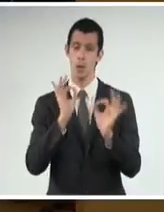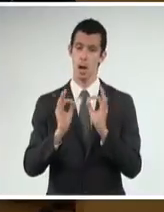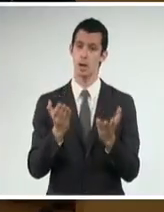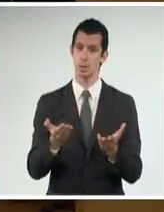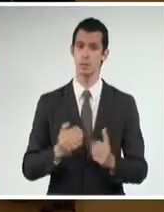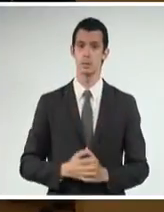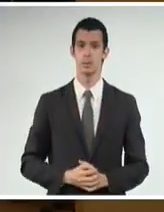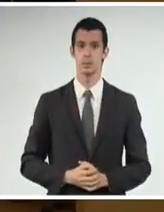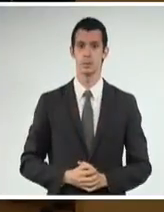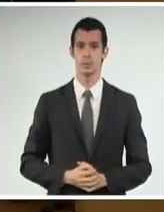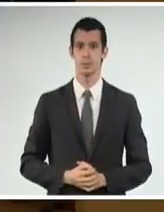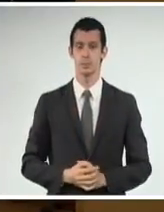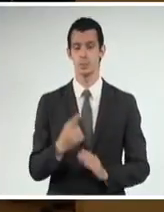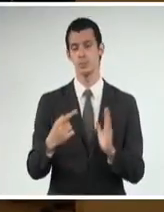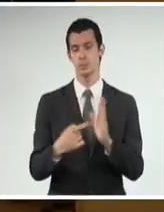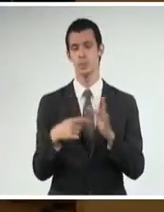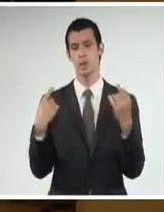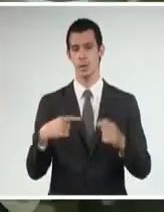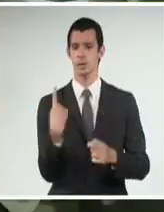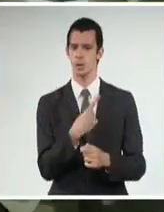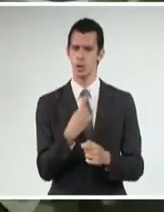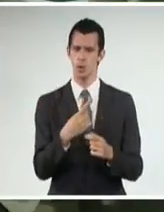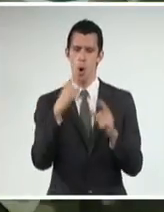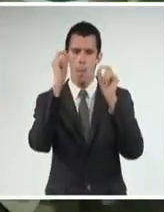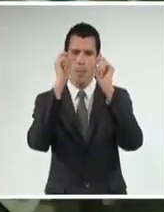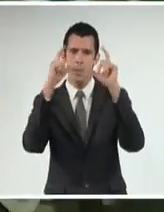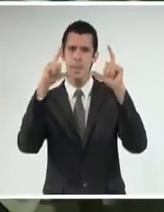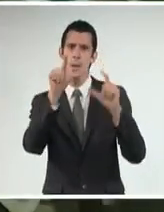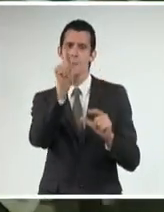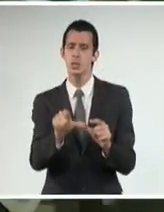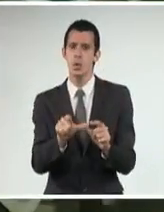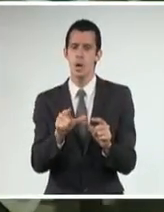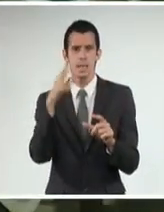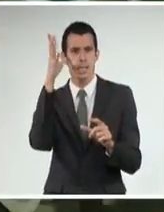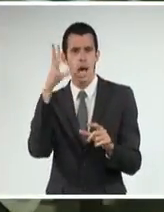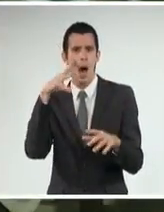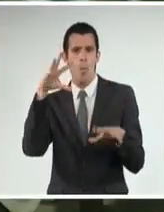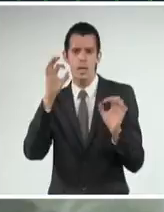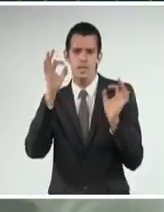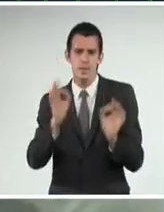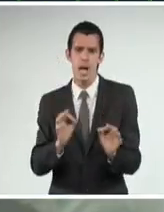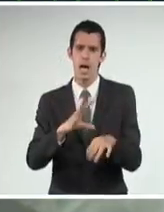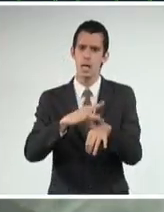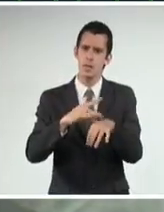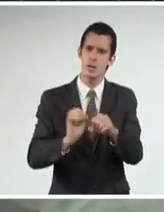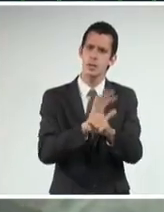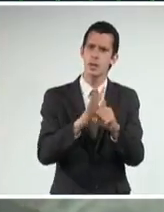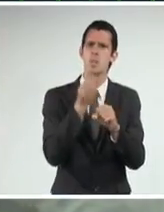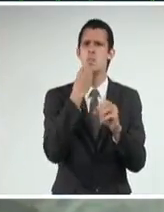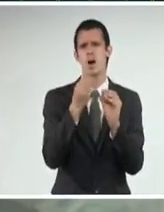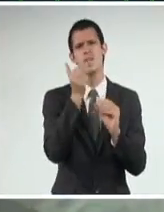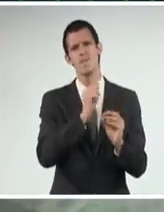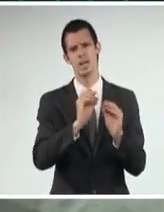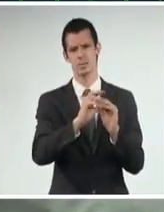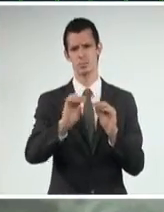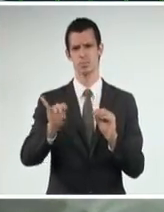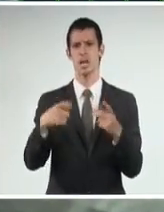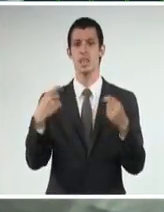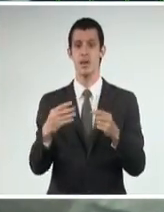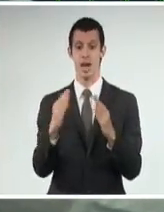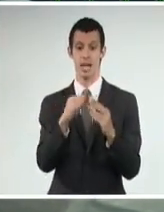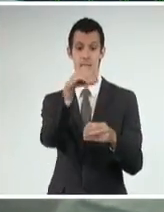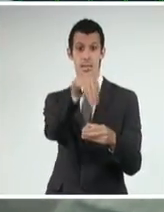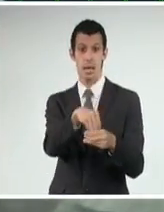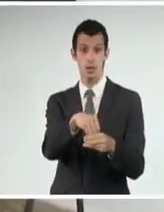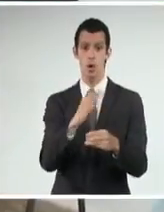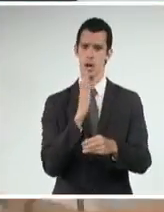también la población participe de manera activa. Superar el actual pico epidémico en el contexto de circulación de variantes